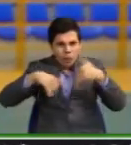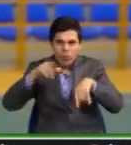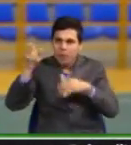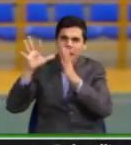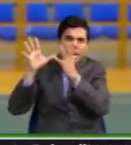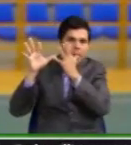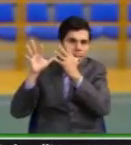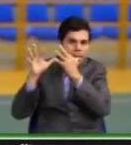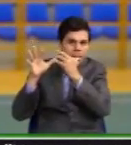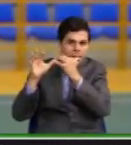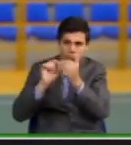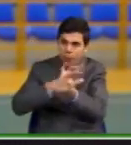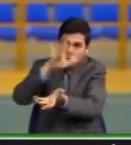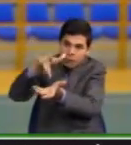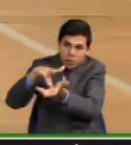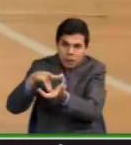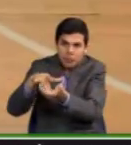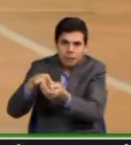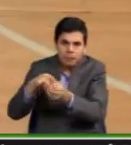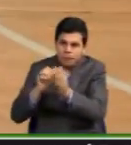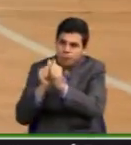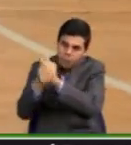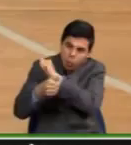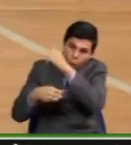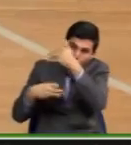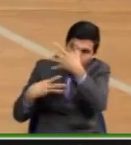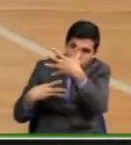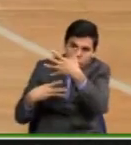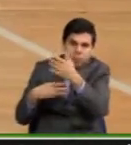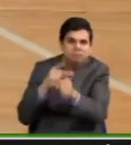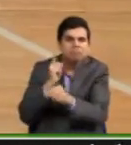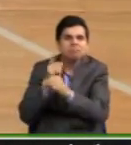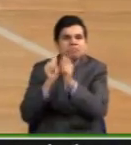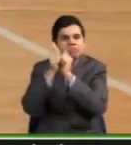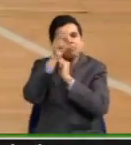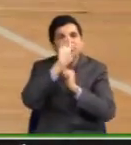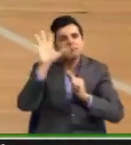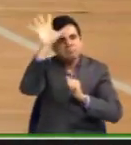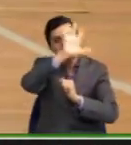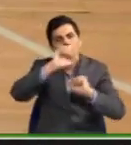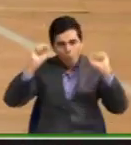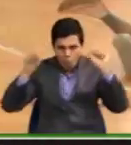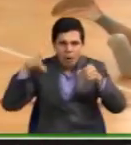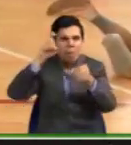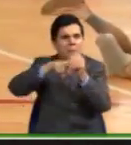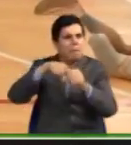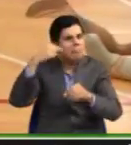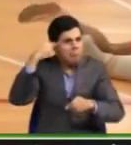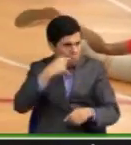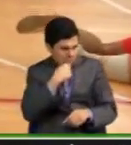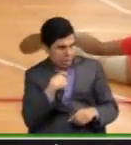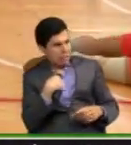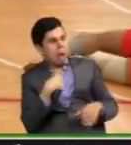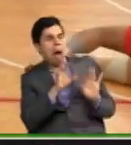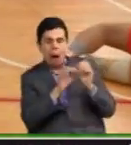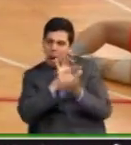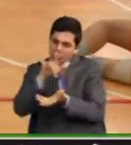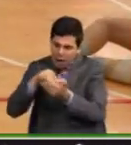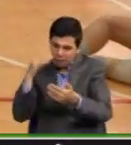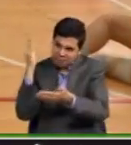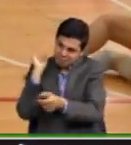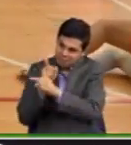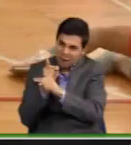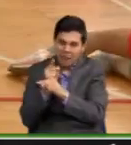Itagüí, podíamos, y si nos metíamos entre los 8 primeros lugares, podíamos clasificar a Juegos Nacionales. Pero la situación incómoda para su técnico